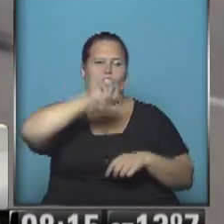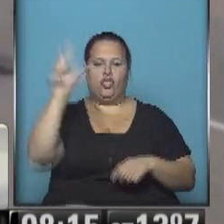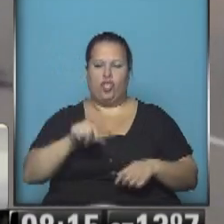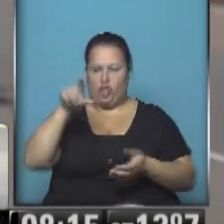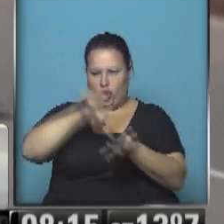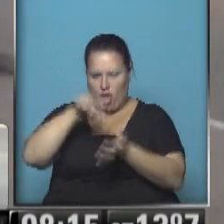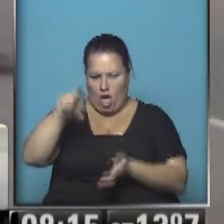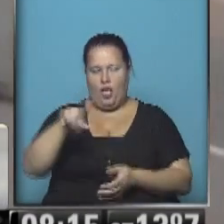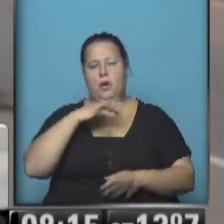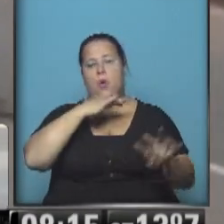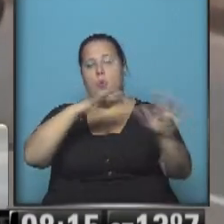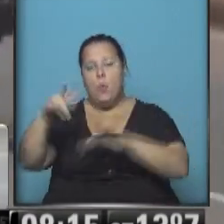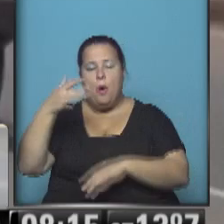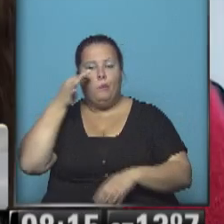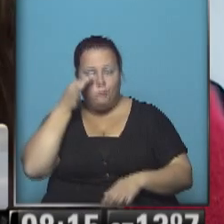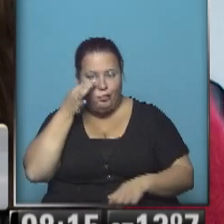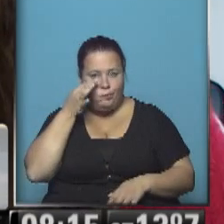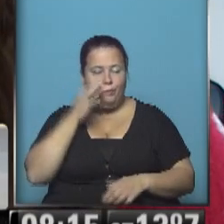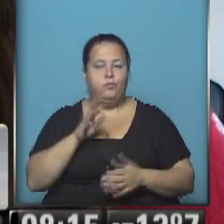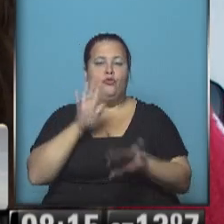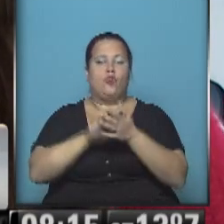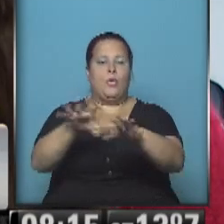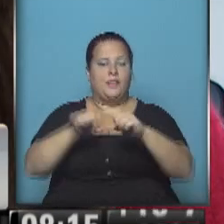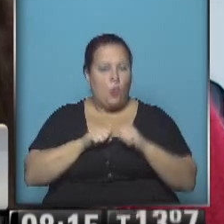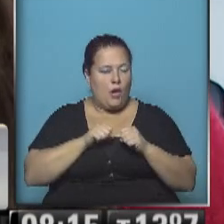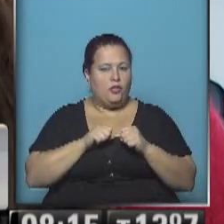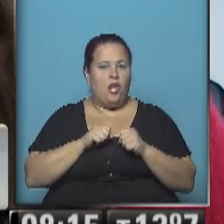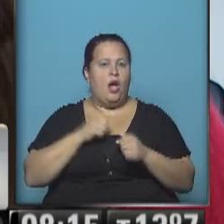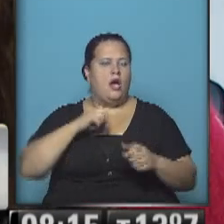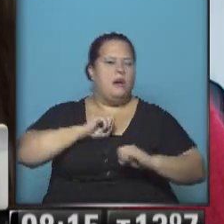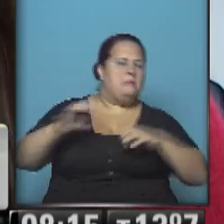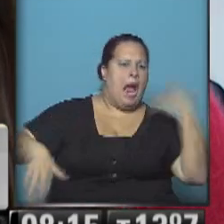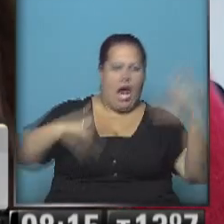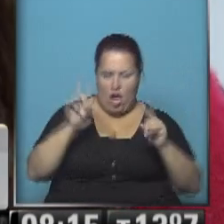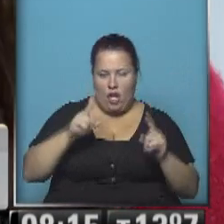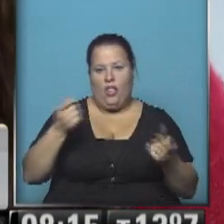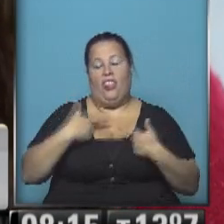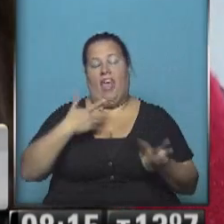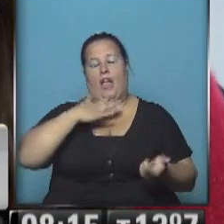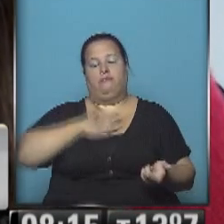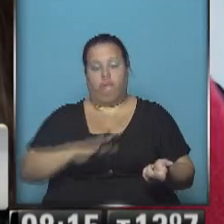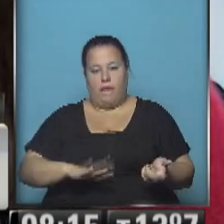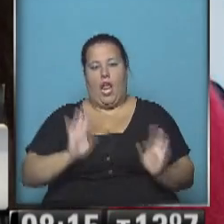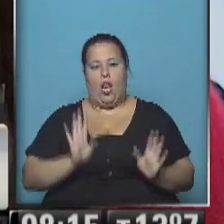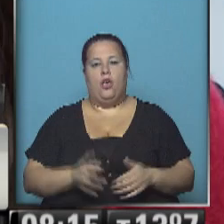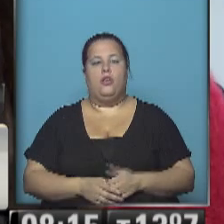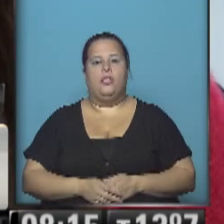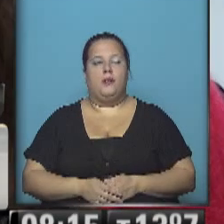país según los comentarios la gente que fue testigo del secuestro no ha sido violento con lo cual eso no nos tranquiliza